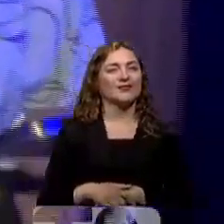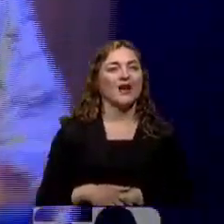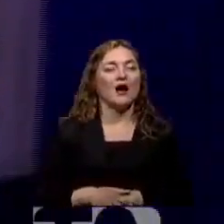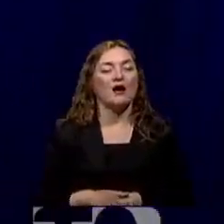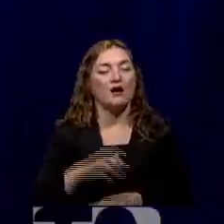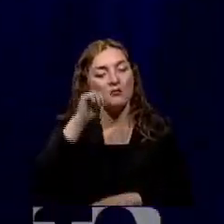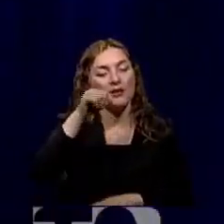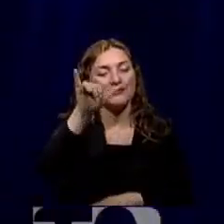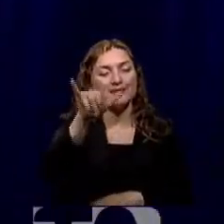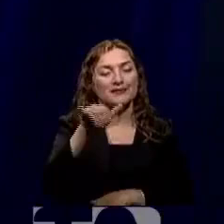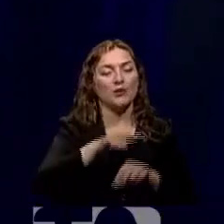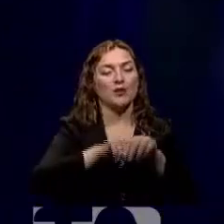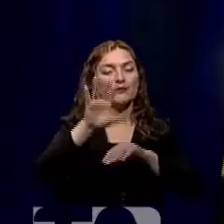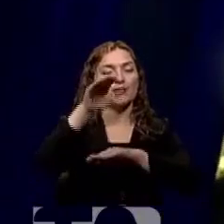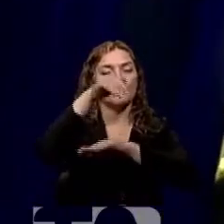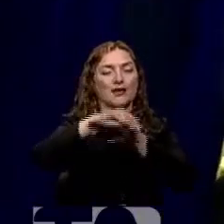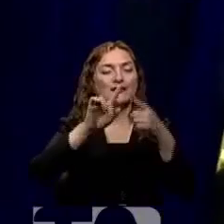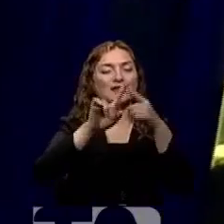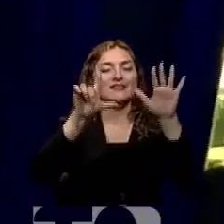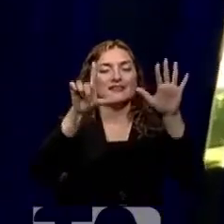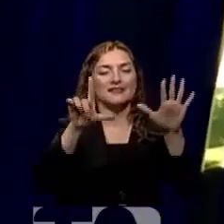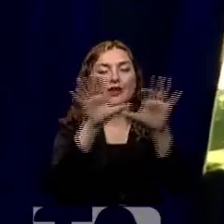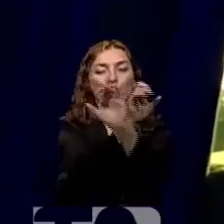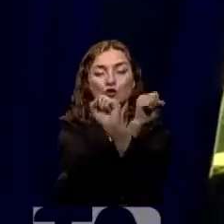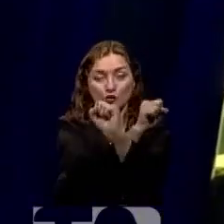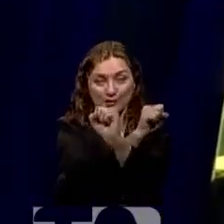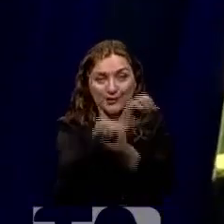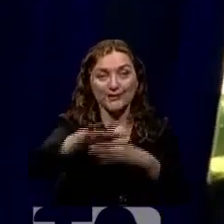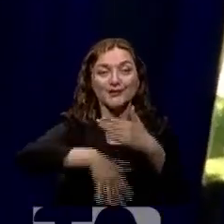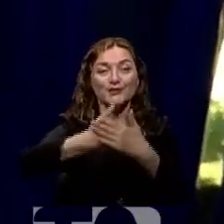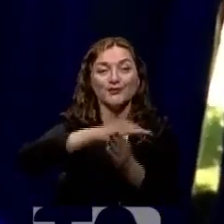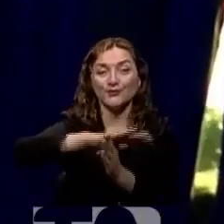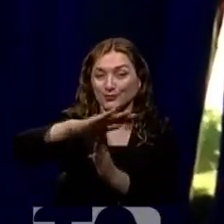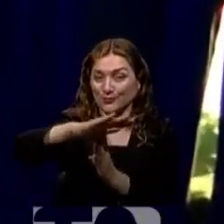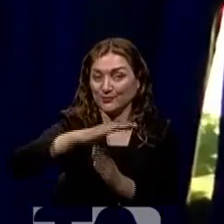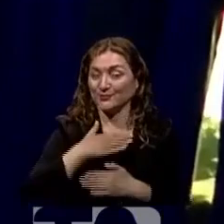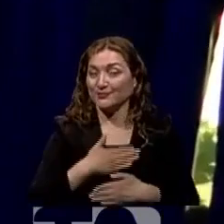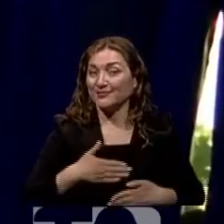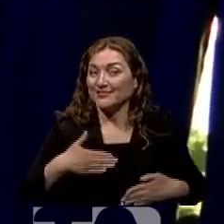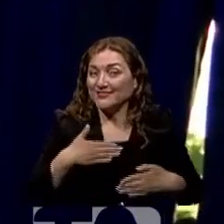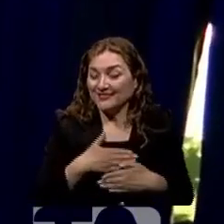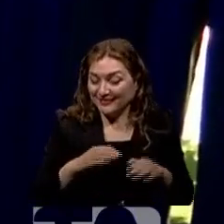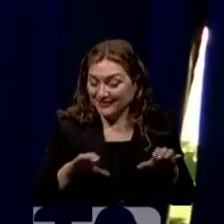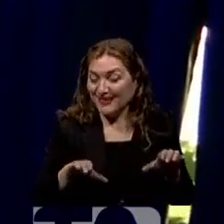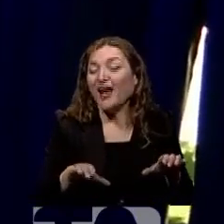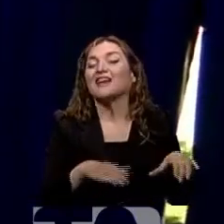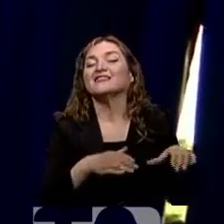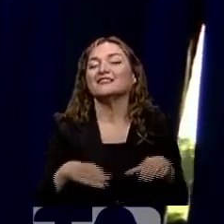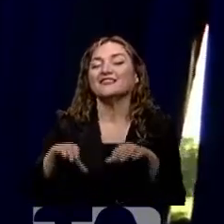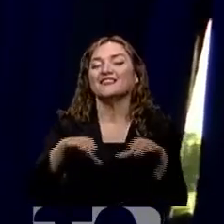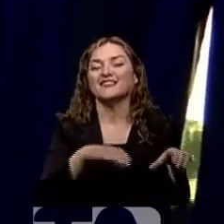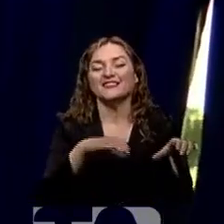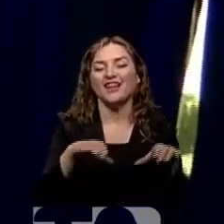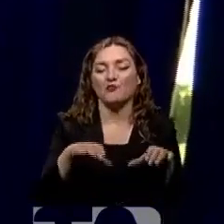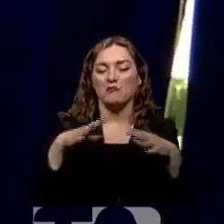mañana, sábado, desde las 5 de la tarde hasta las 7 de la noche, están todos invitados para que disfruten de estas actividades por el fin del verano.